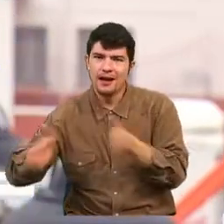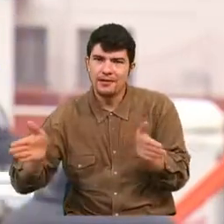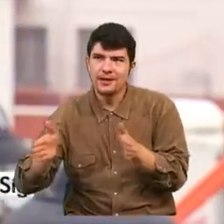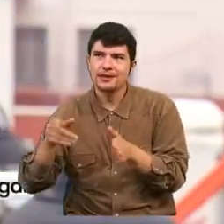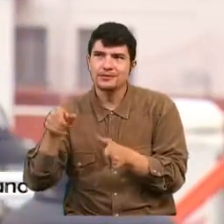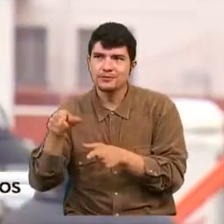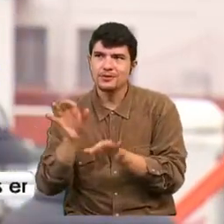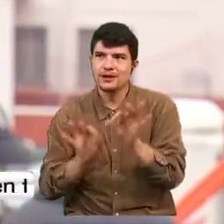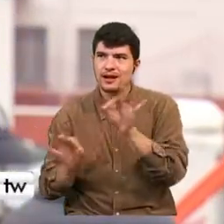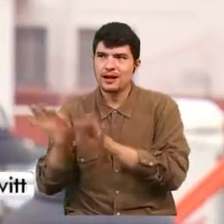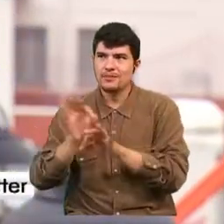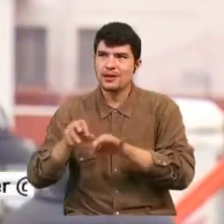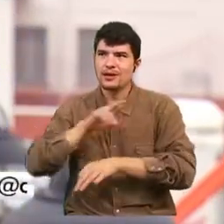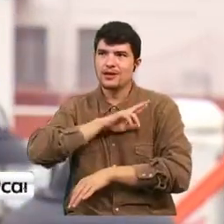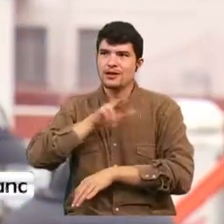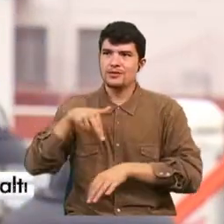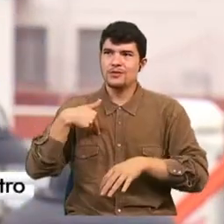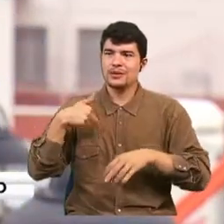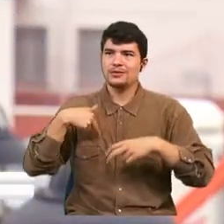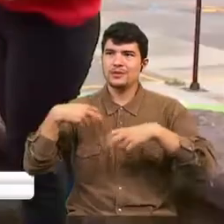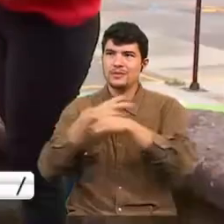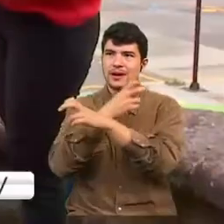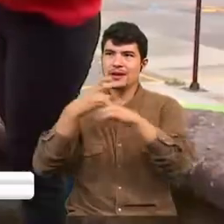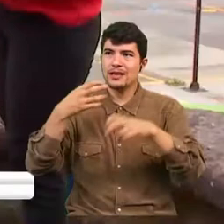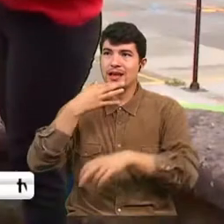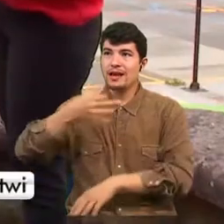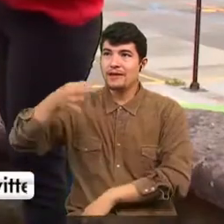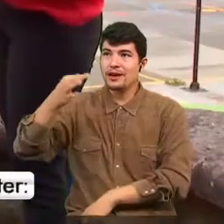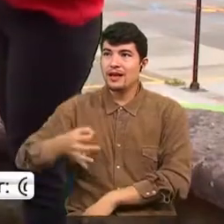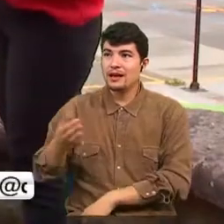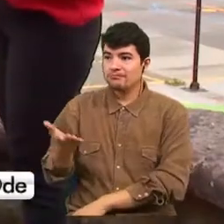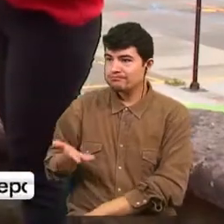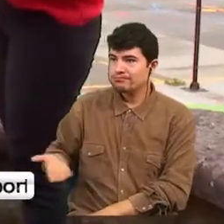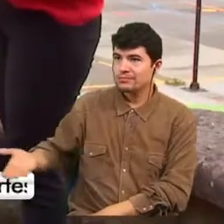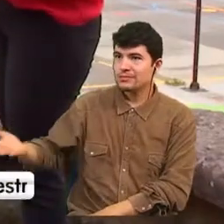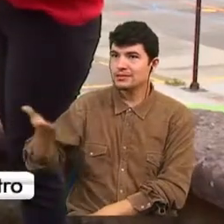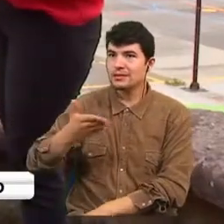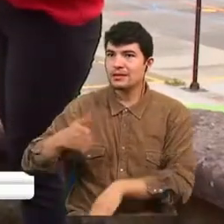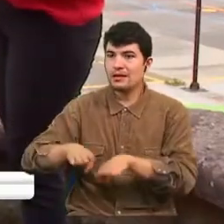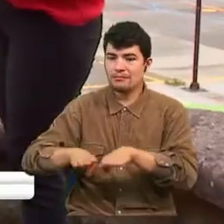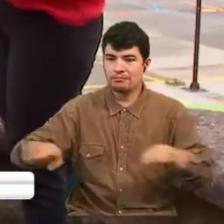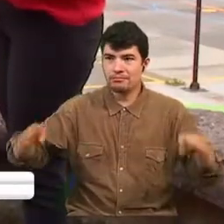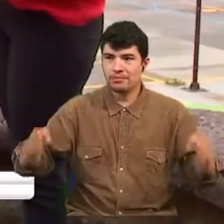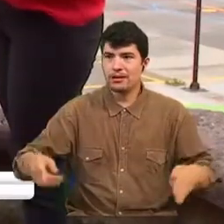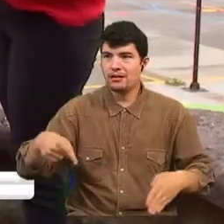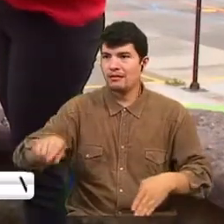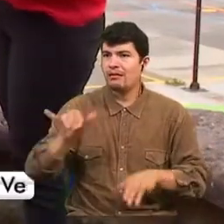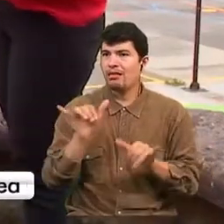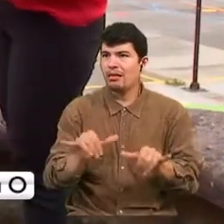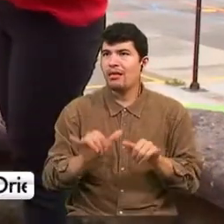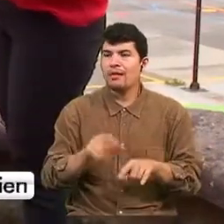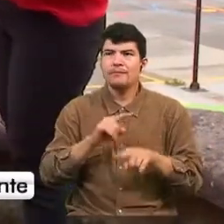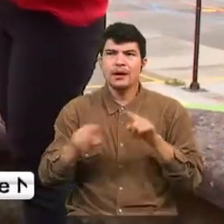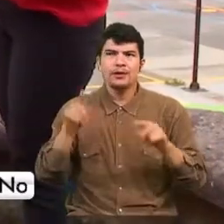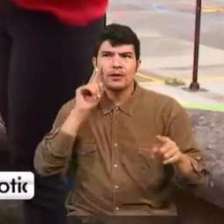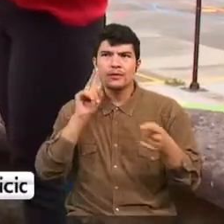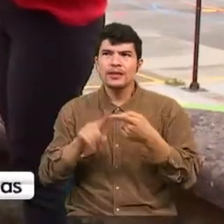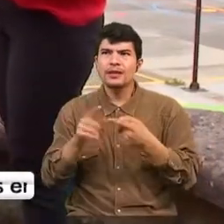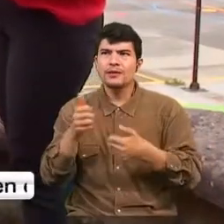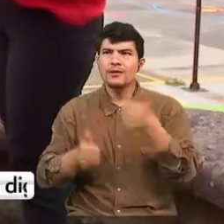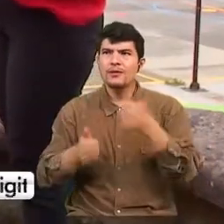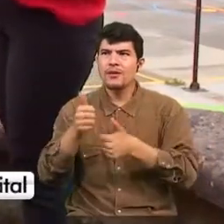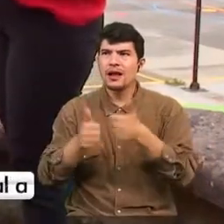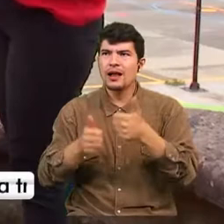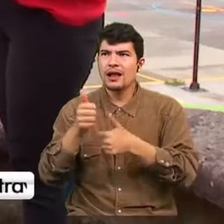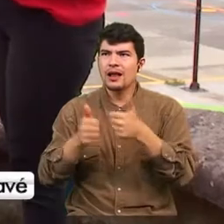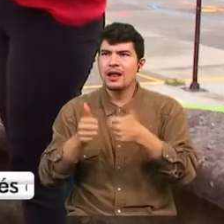esta modificación de nuestro parque. Pues la verdad, como se pueden dar cuenta, es una mesa de concreto que tenemos ahí y la intención es también